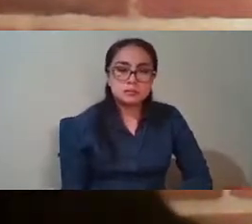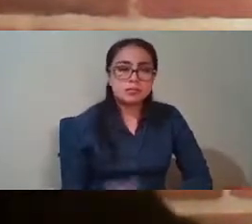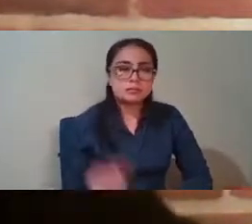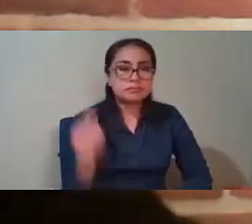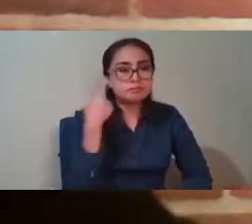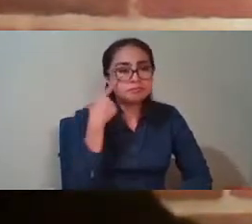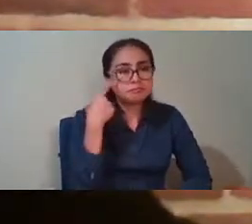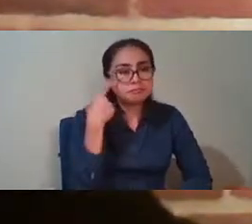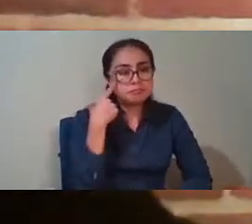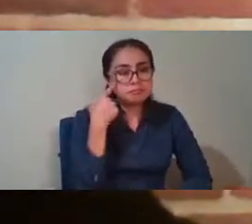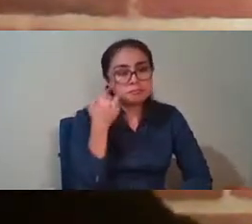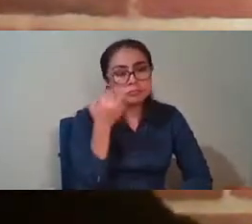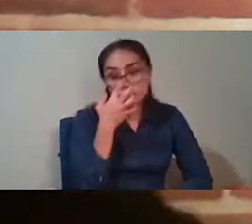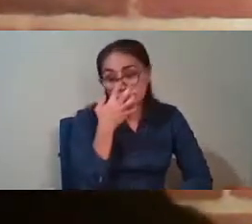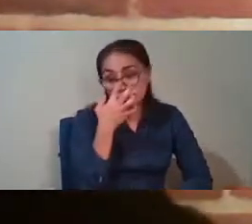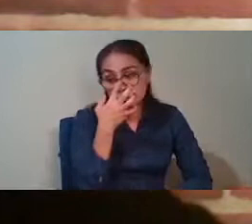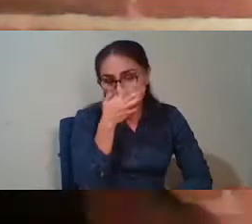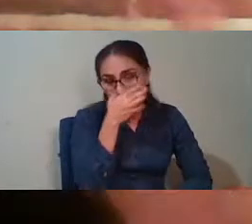Fíjense,